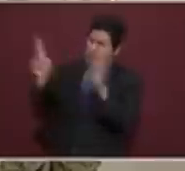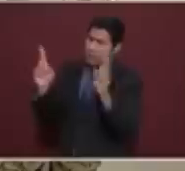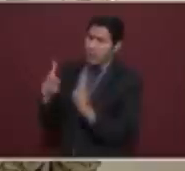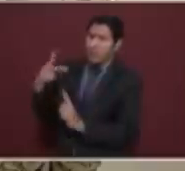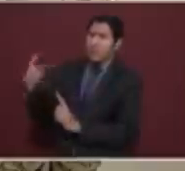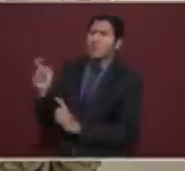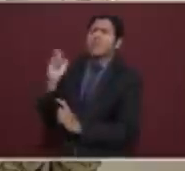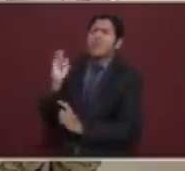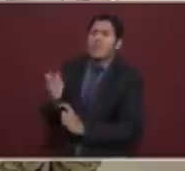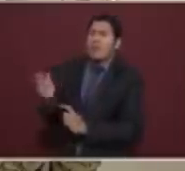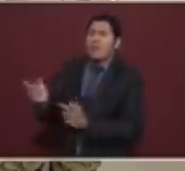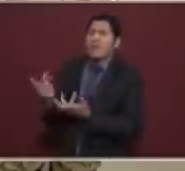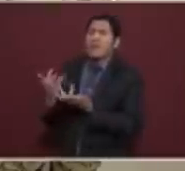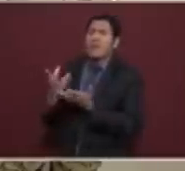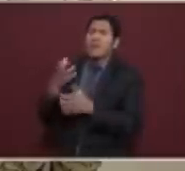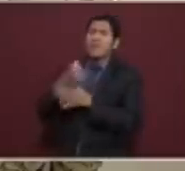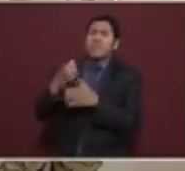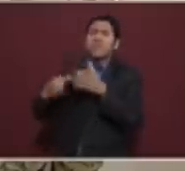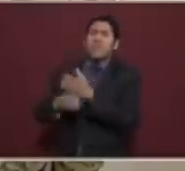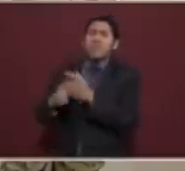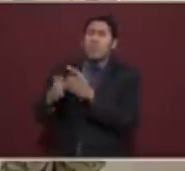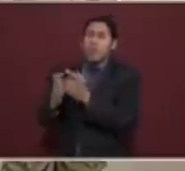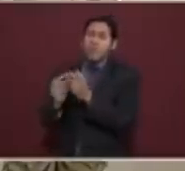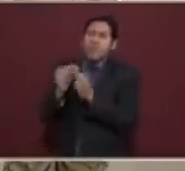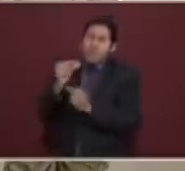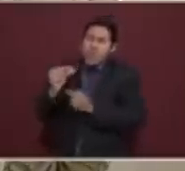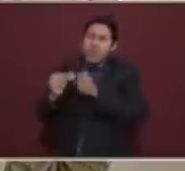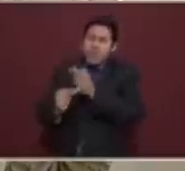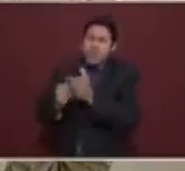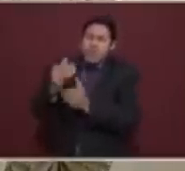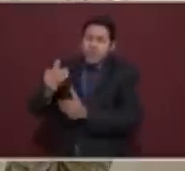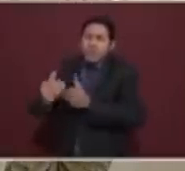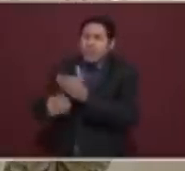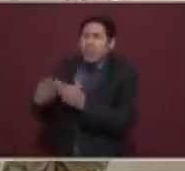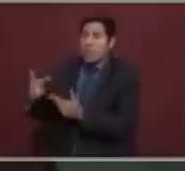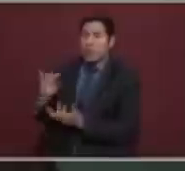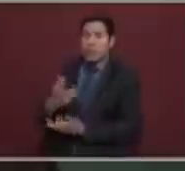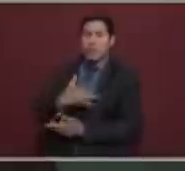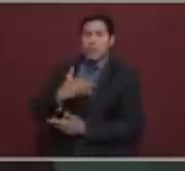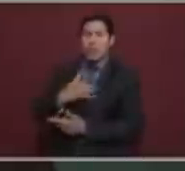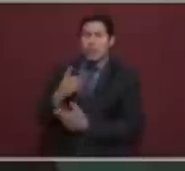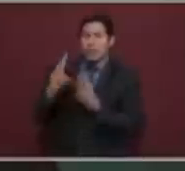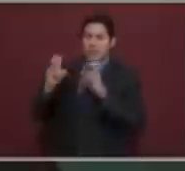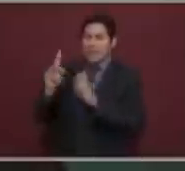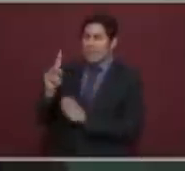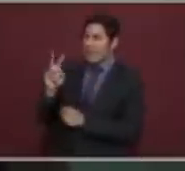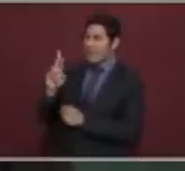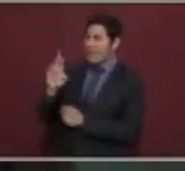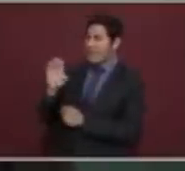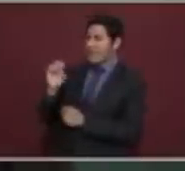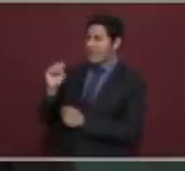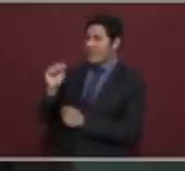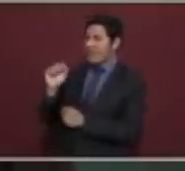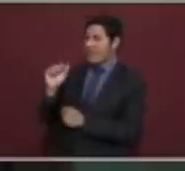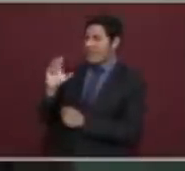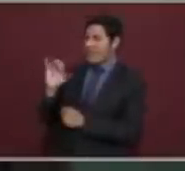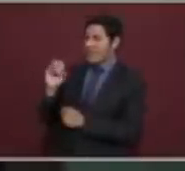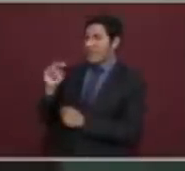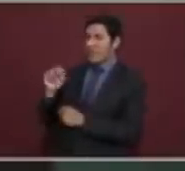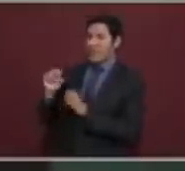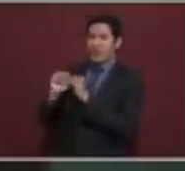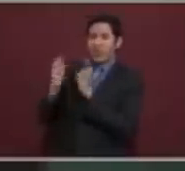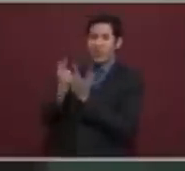alcanzarán pero progresivamente pero muy cercanamente las prestaciones sociales equiparables a las de la policía